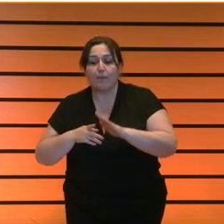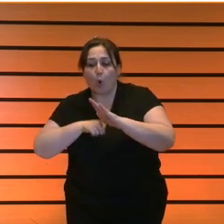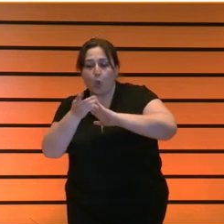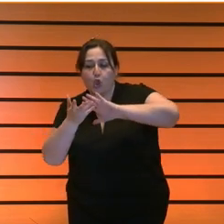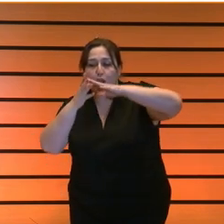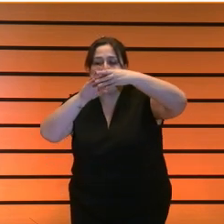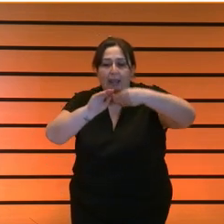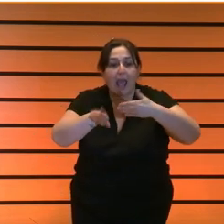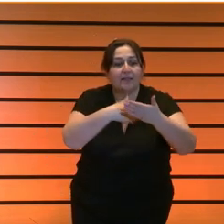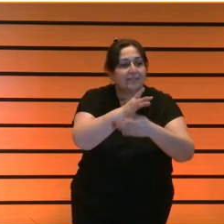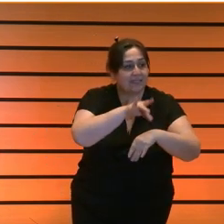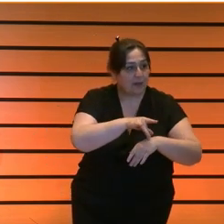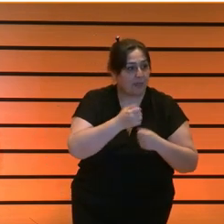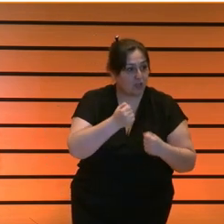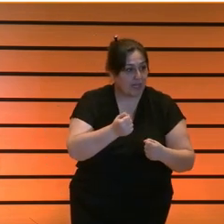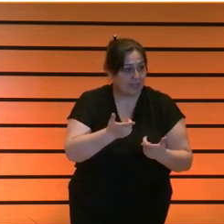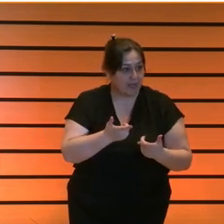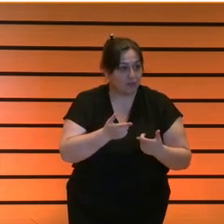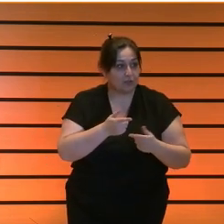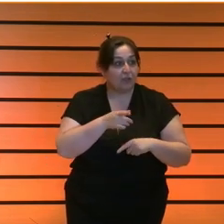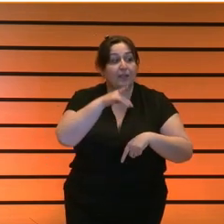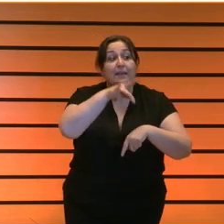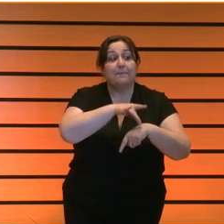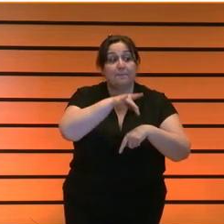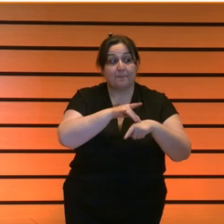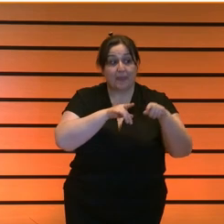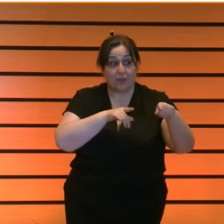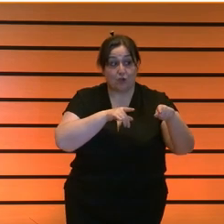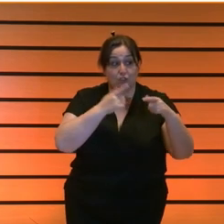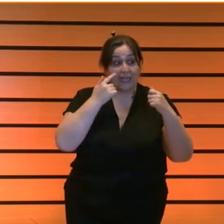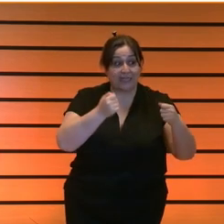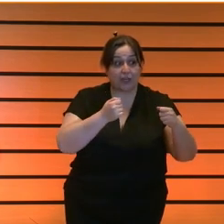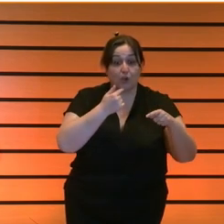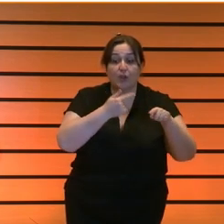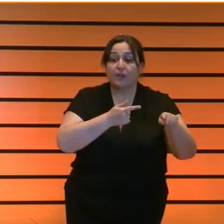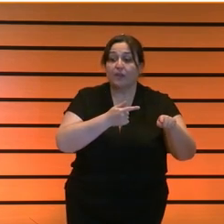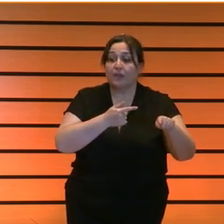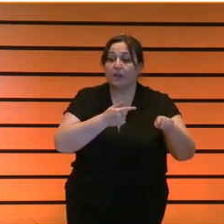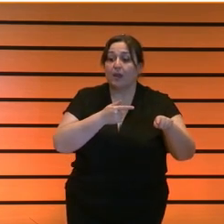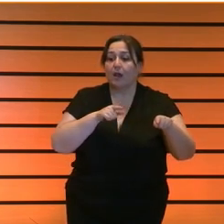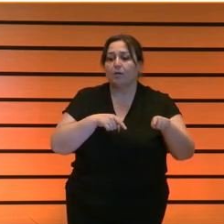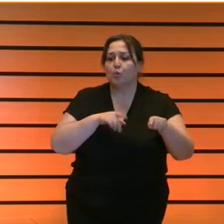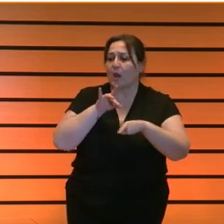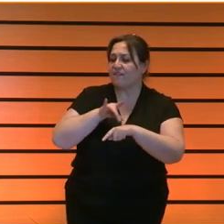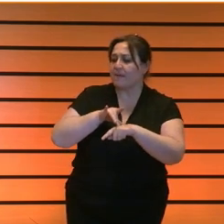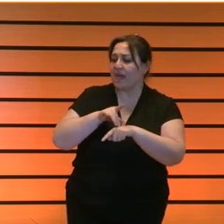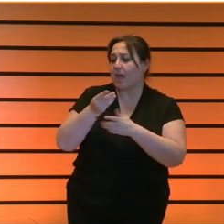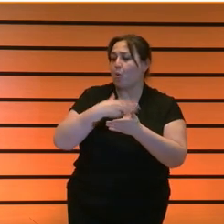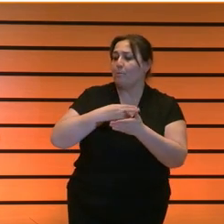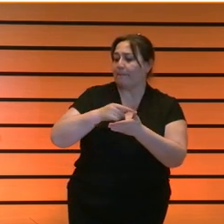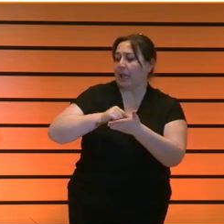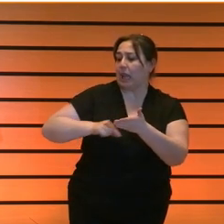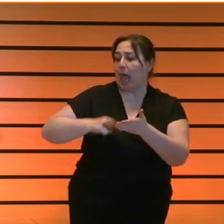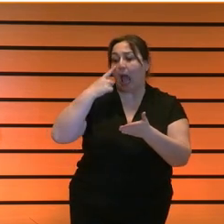en sanidad no te dicen que tienes una enfermedad y te dicen Hagamos una distancia a ver si se lo doy